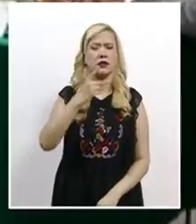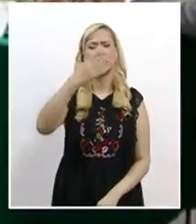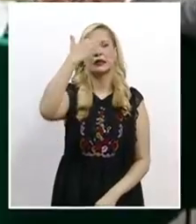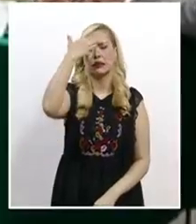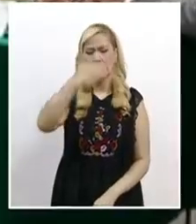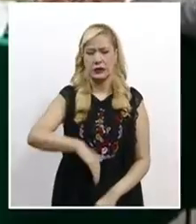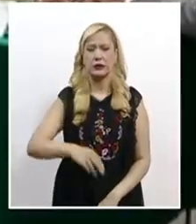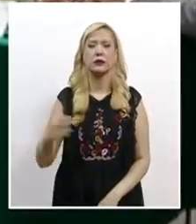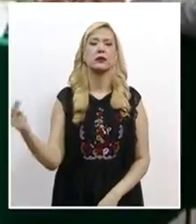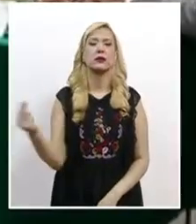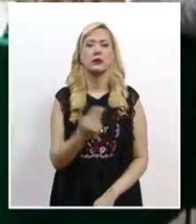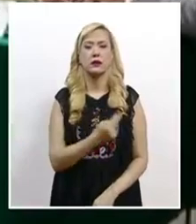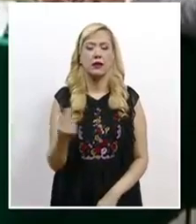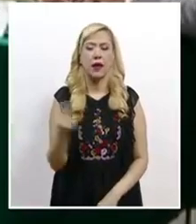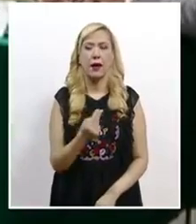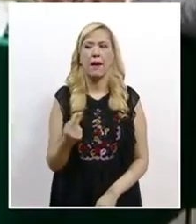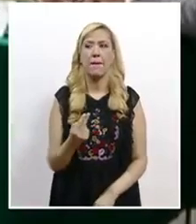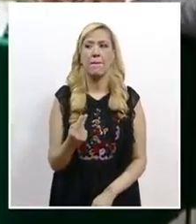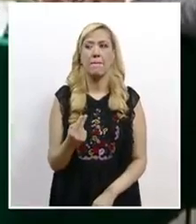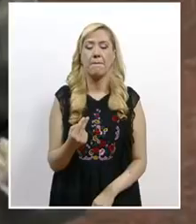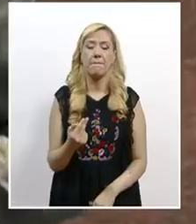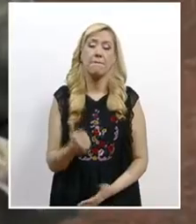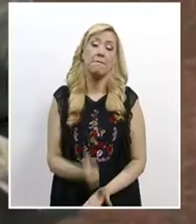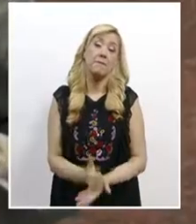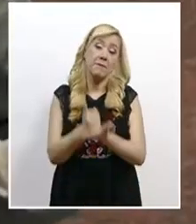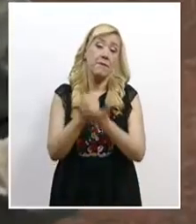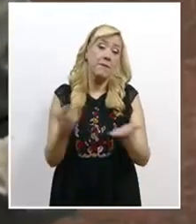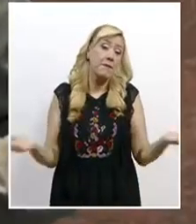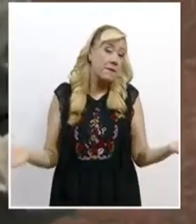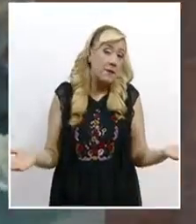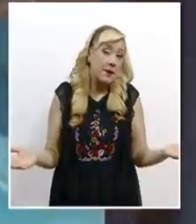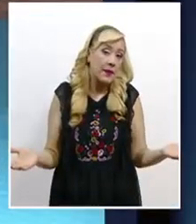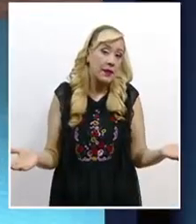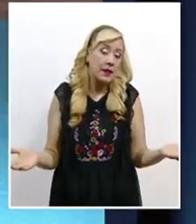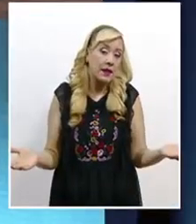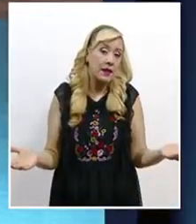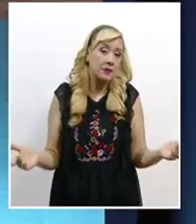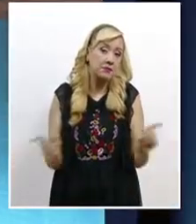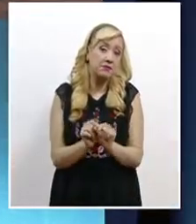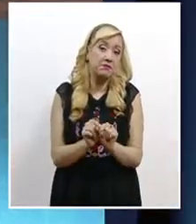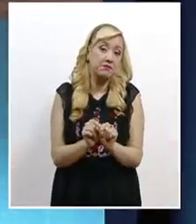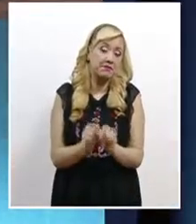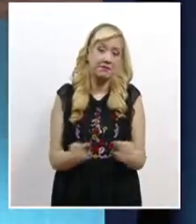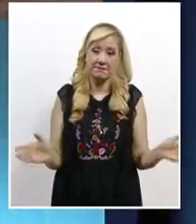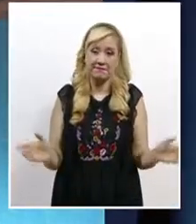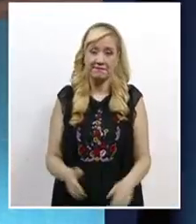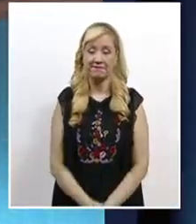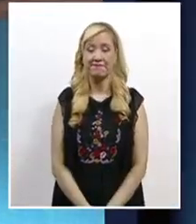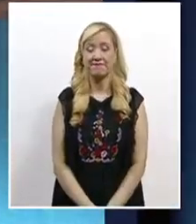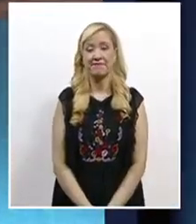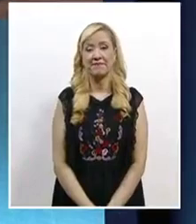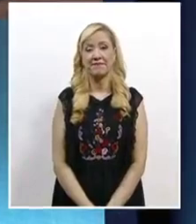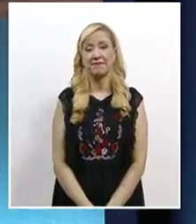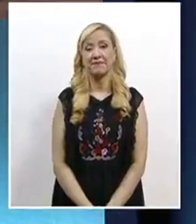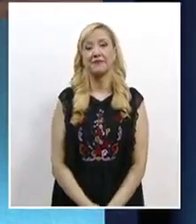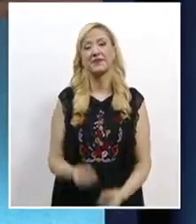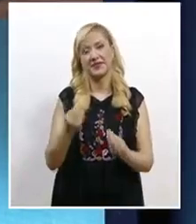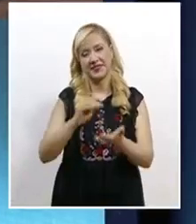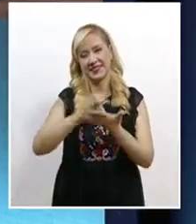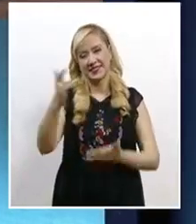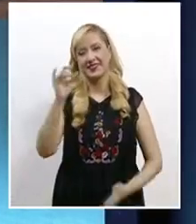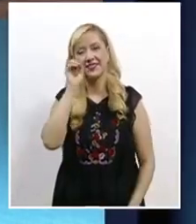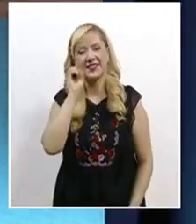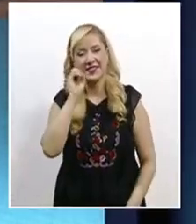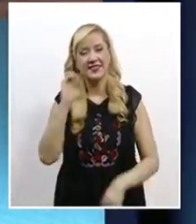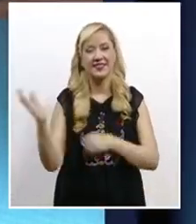requiere de la mayor colaboración. Por ahora el reporte que tenemos. Muchas gracias, Óscar,